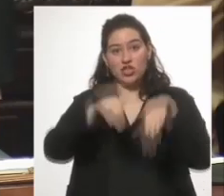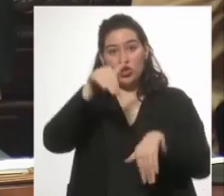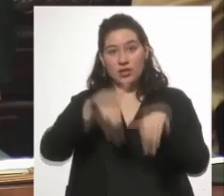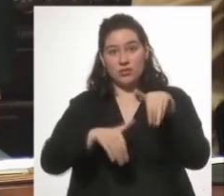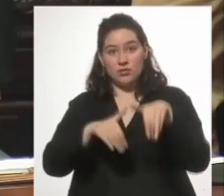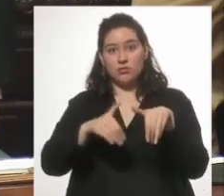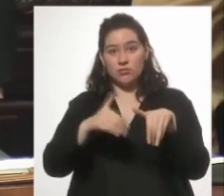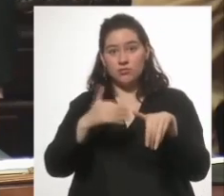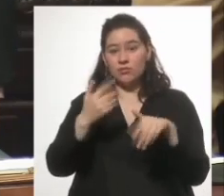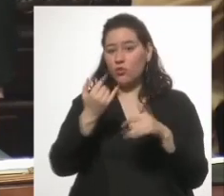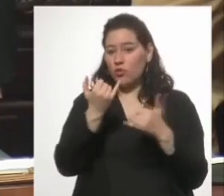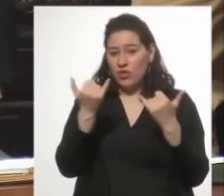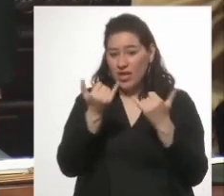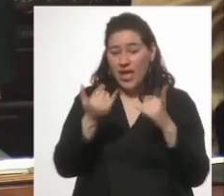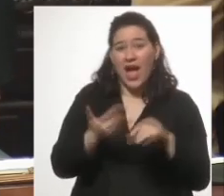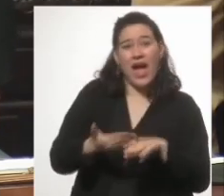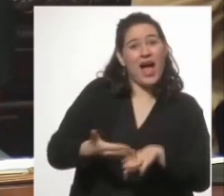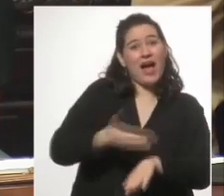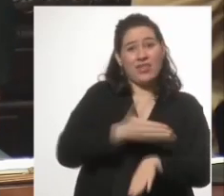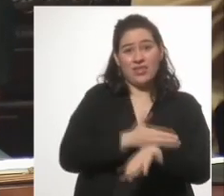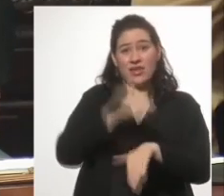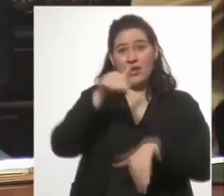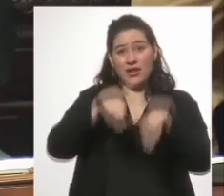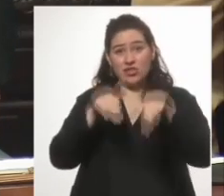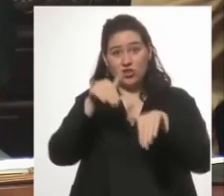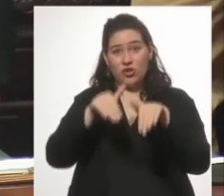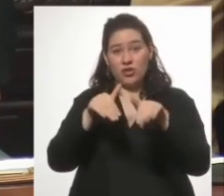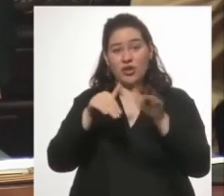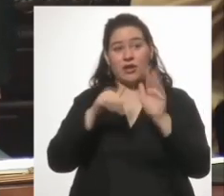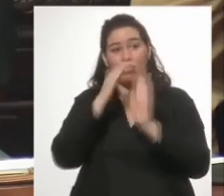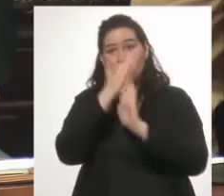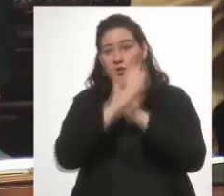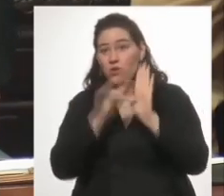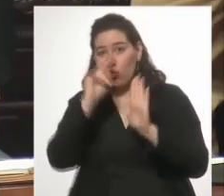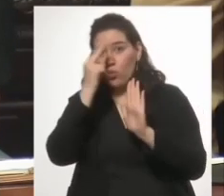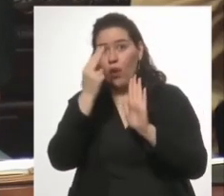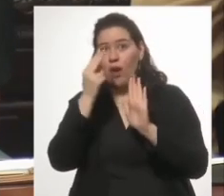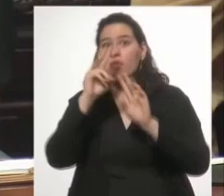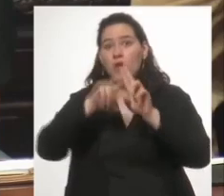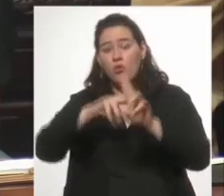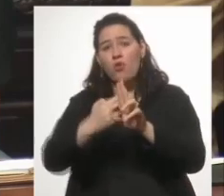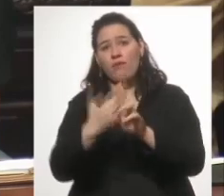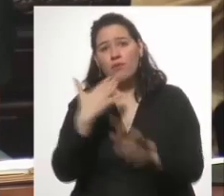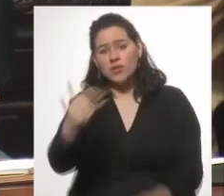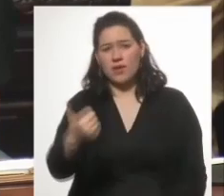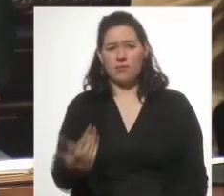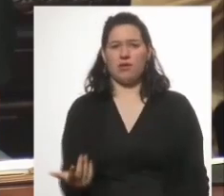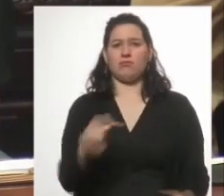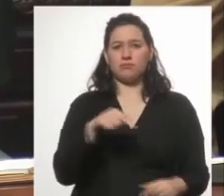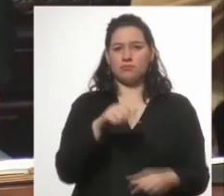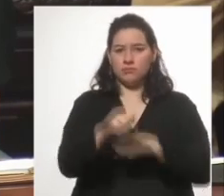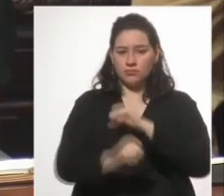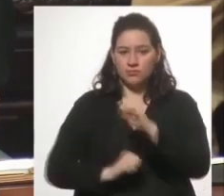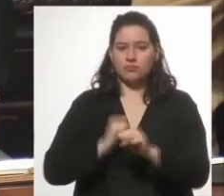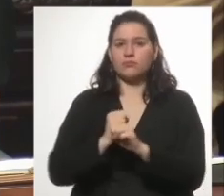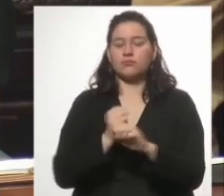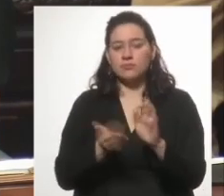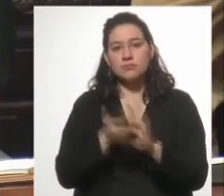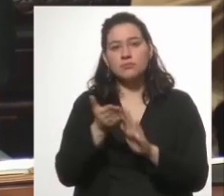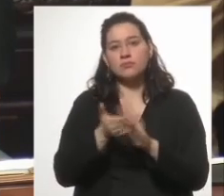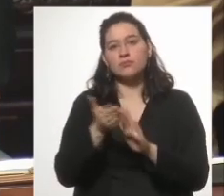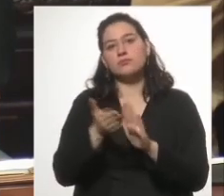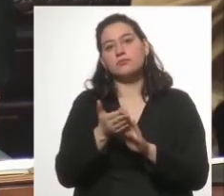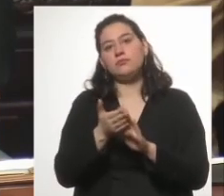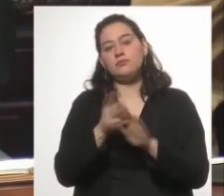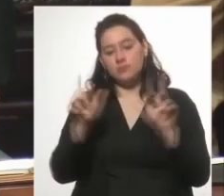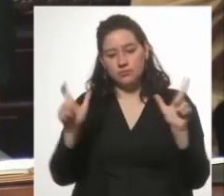juzgado unos pocos días antes de las elecciones nacionales. Este año, cuando se va a tratar